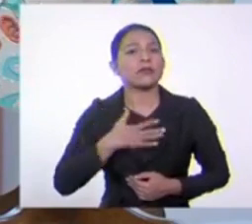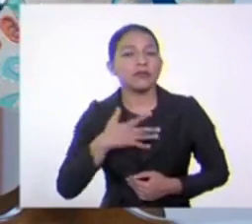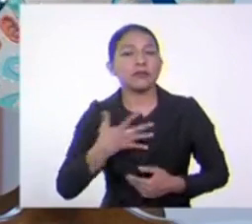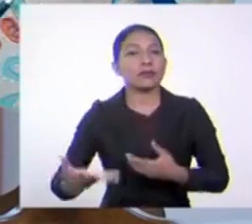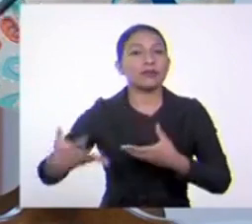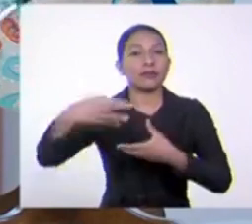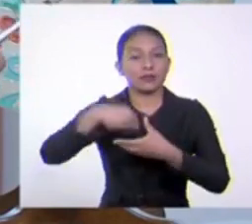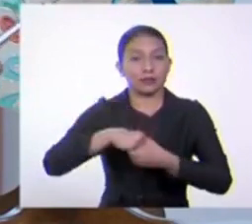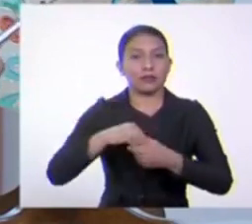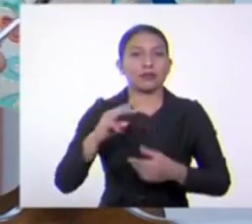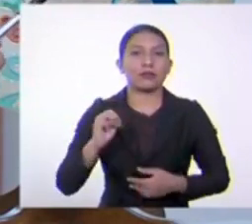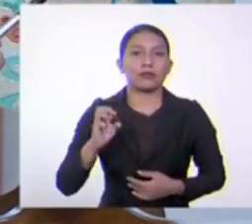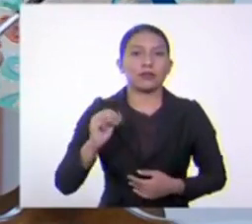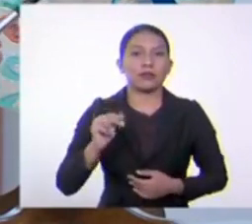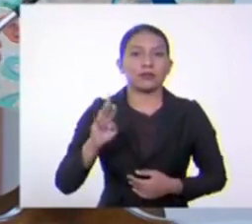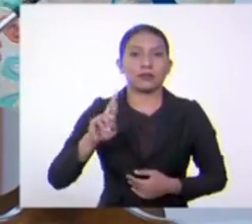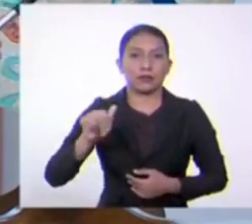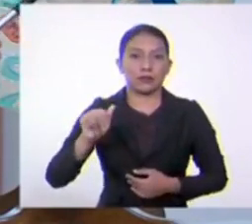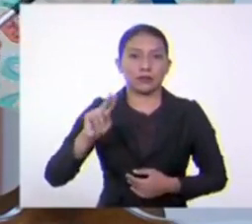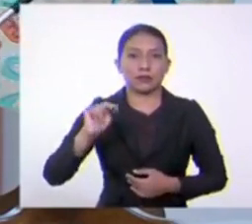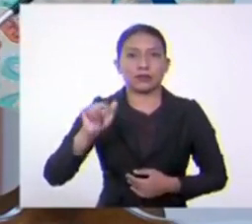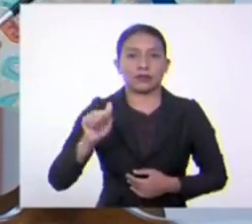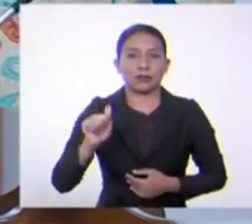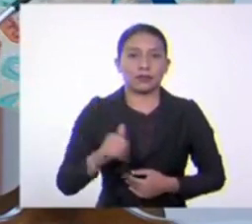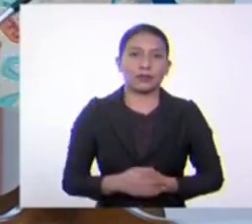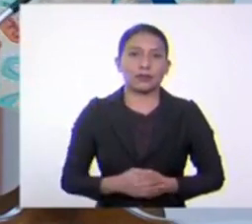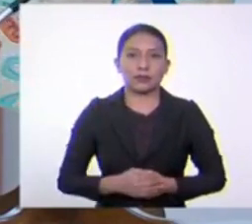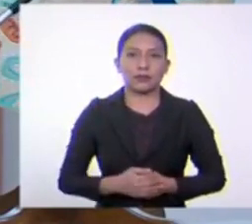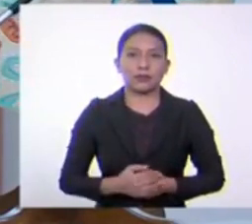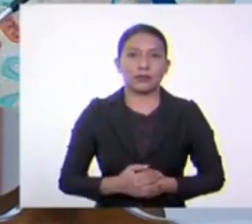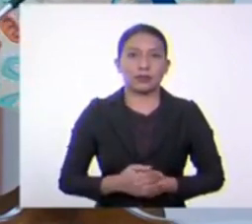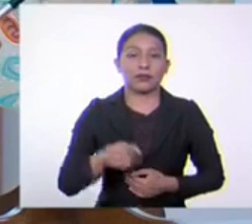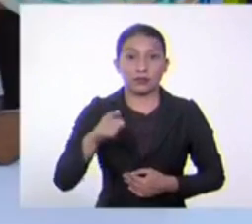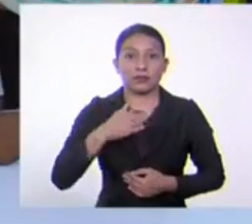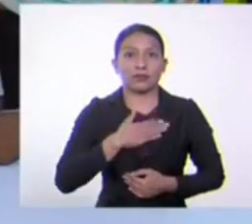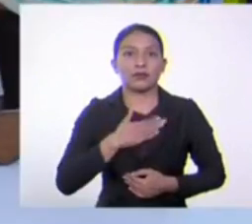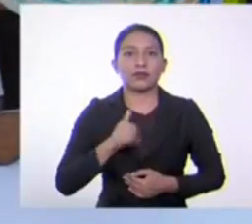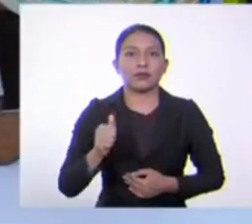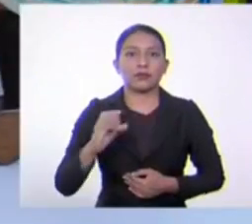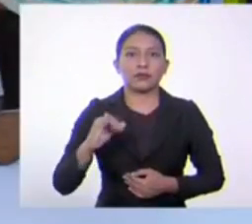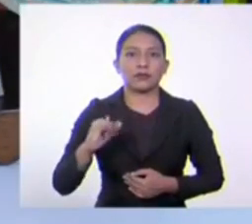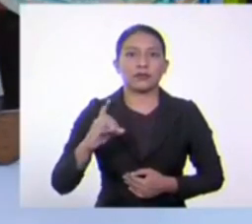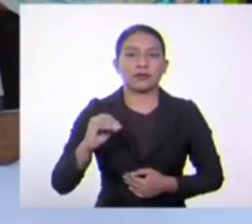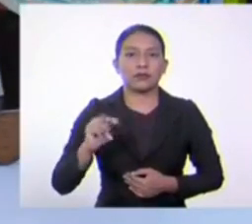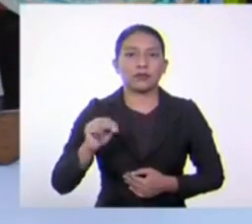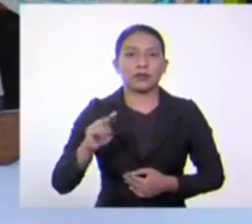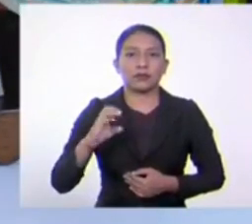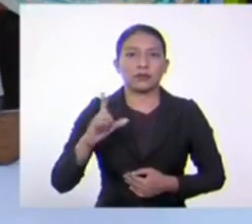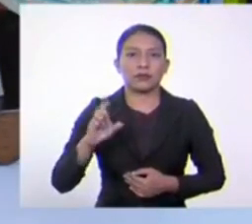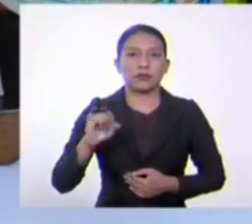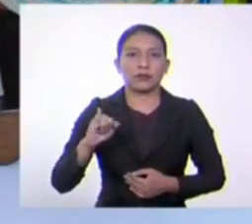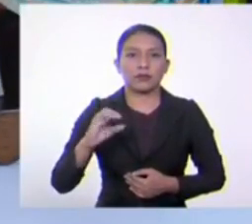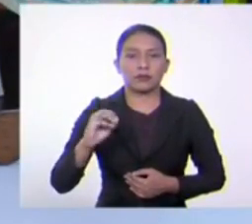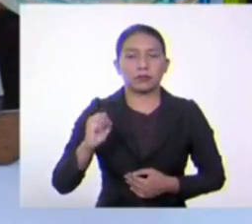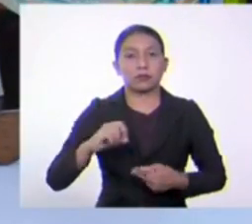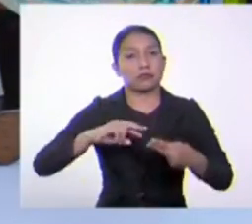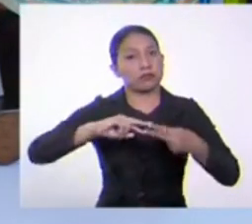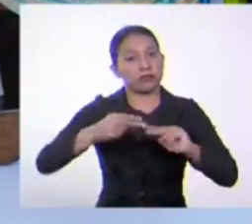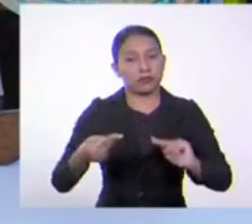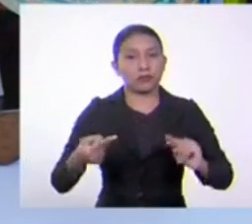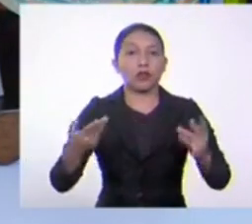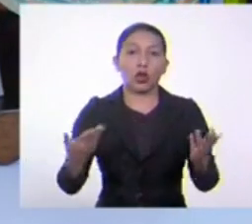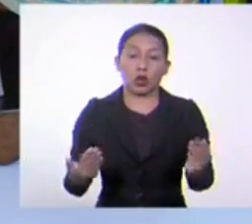una membrana y dentro del núcleo se encuentra el ácido nucleico, que puede ser ADN, y